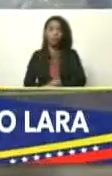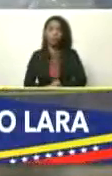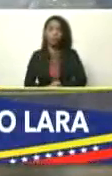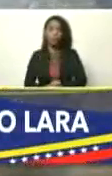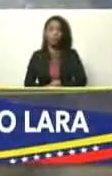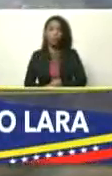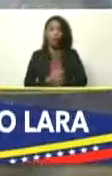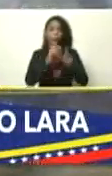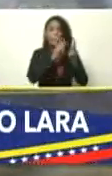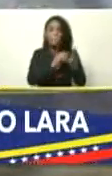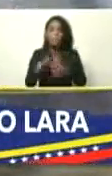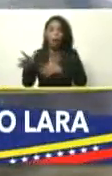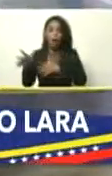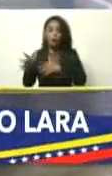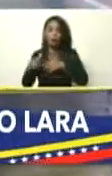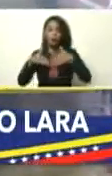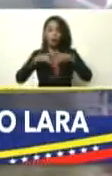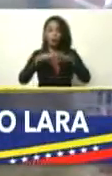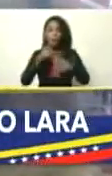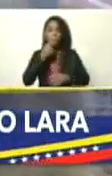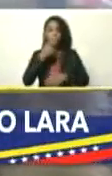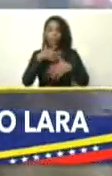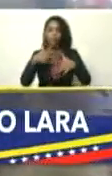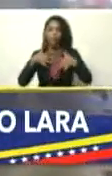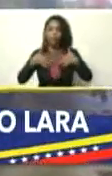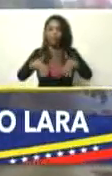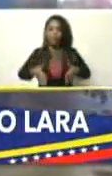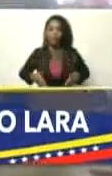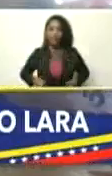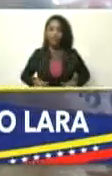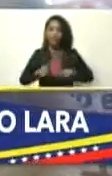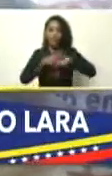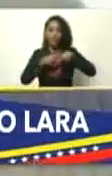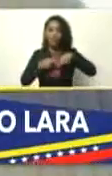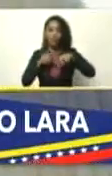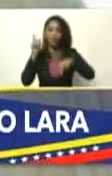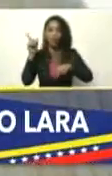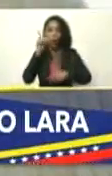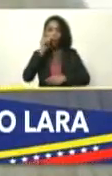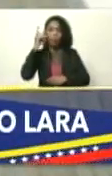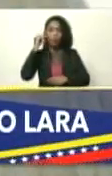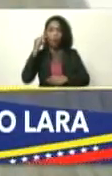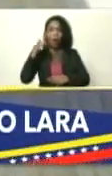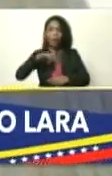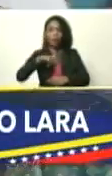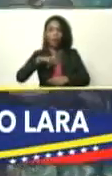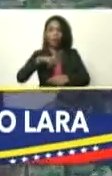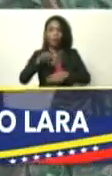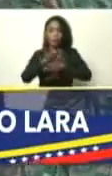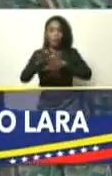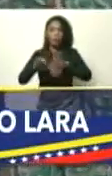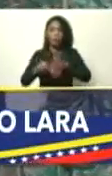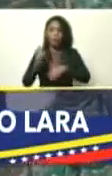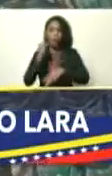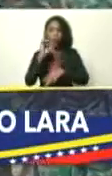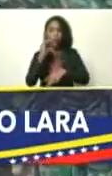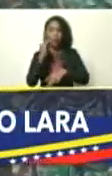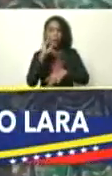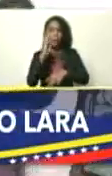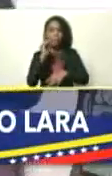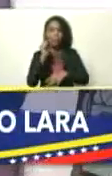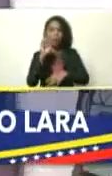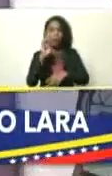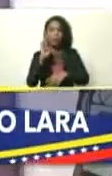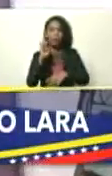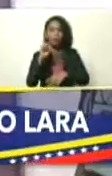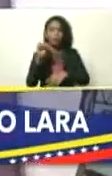el plan textil, hermosos vestidos que son elaborados por hombres y mujeres de nuestro municipio de Iribarren, que han también sido